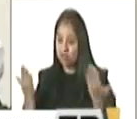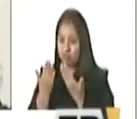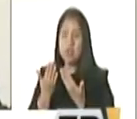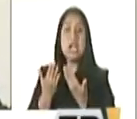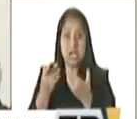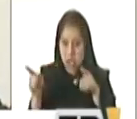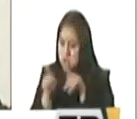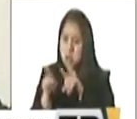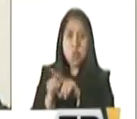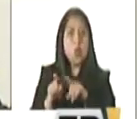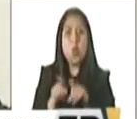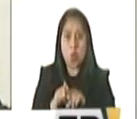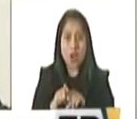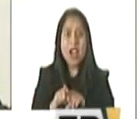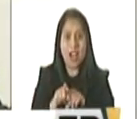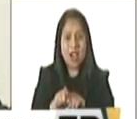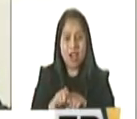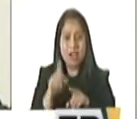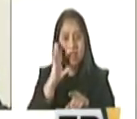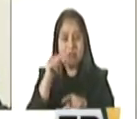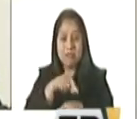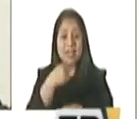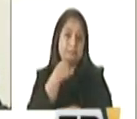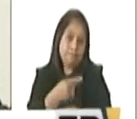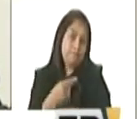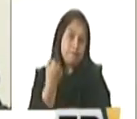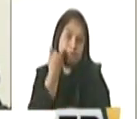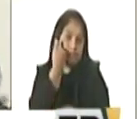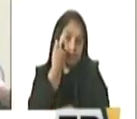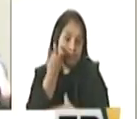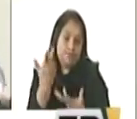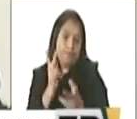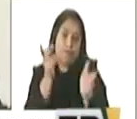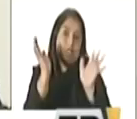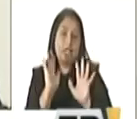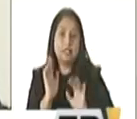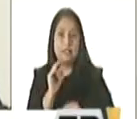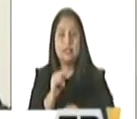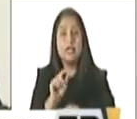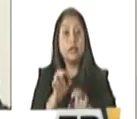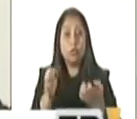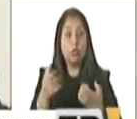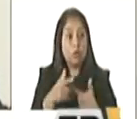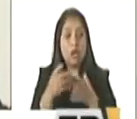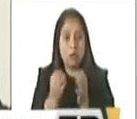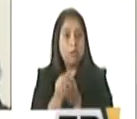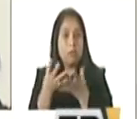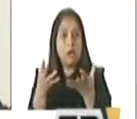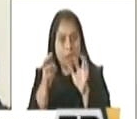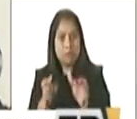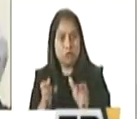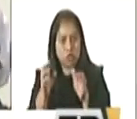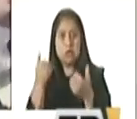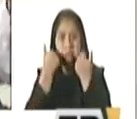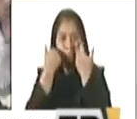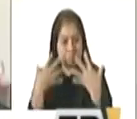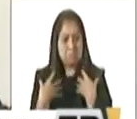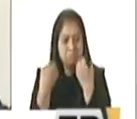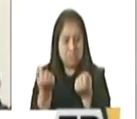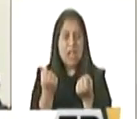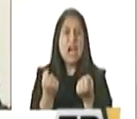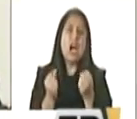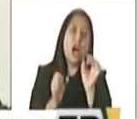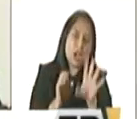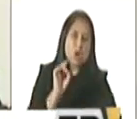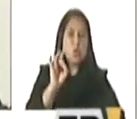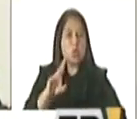es el comportamiento de la enfermedad. Gracias a Dios, la gran mayoría de la gente se recupera. Unos se tardan más